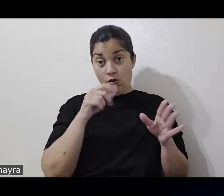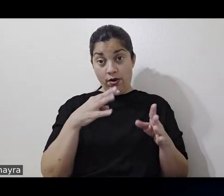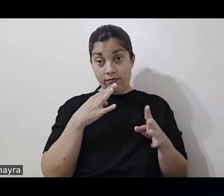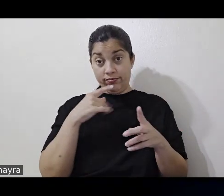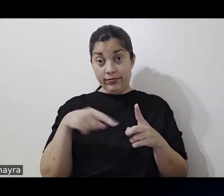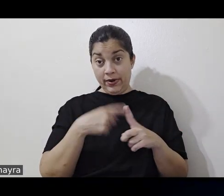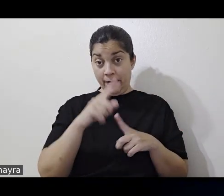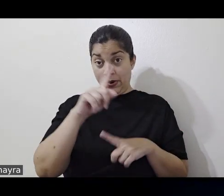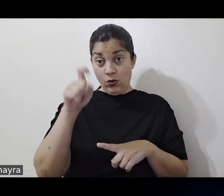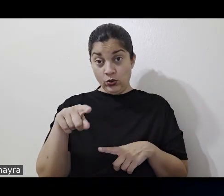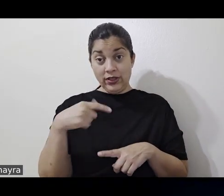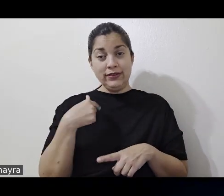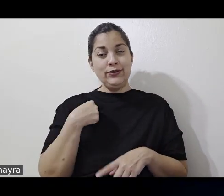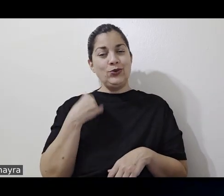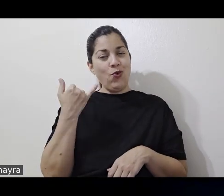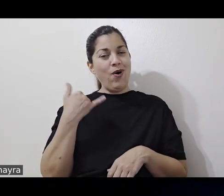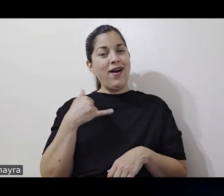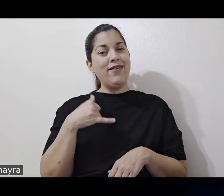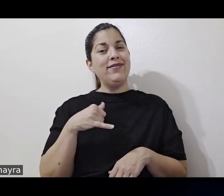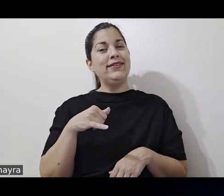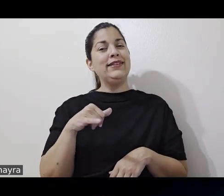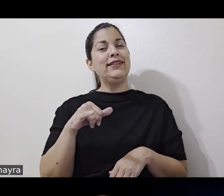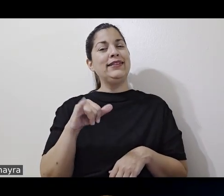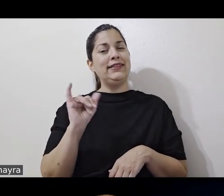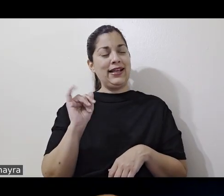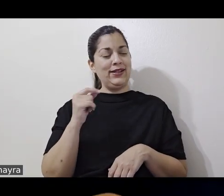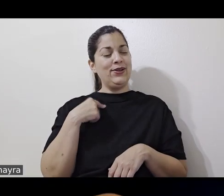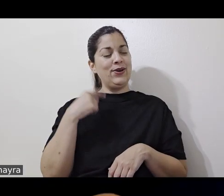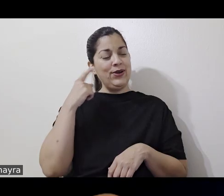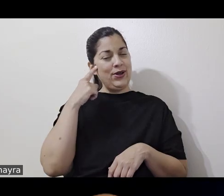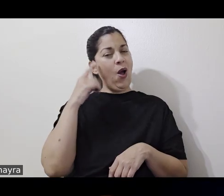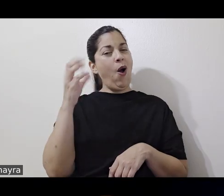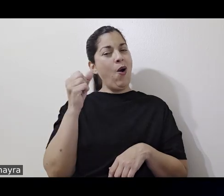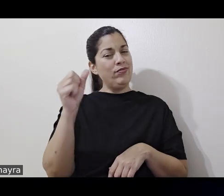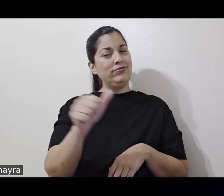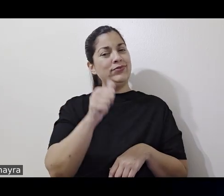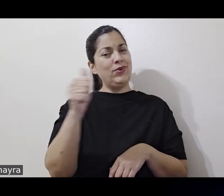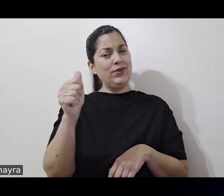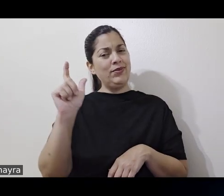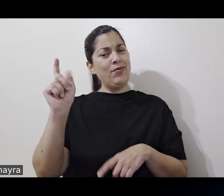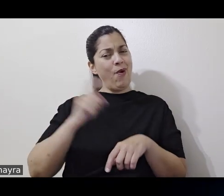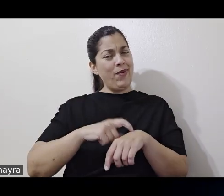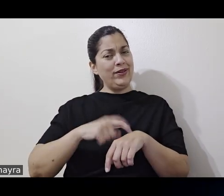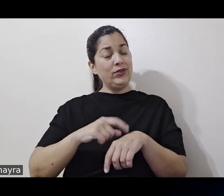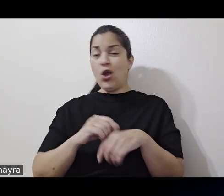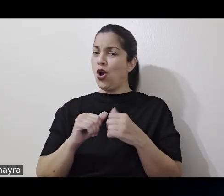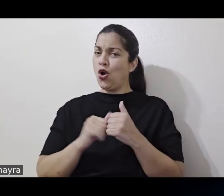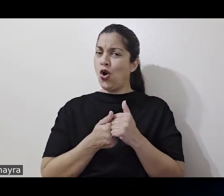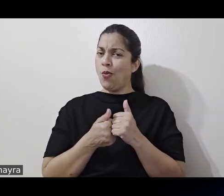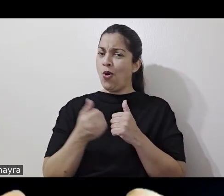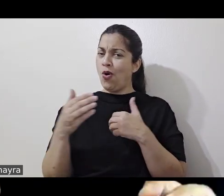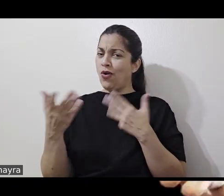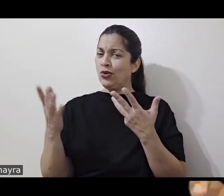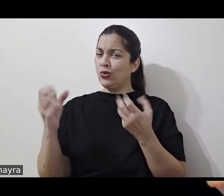hablado de esta pregunta que me sigue dando vuelta. Eso yo creo que lo vamos a dejar para otro lado. Esta cuestión de cómo llegan